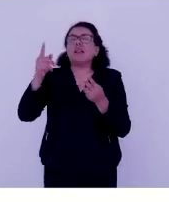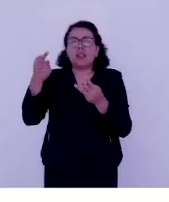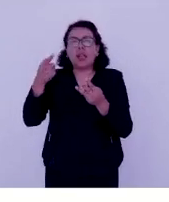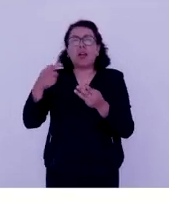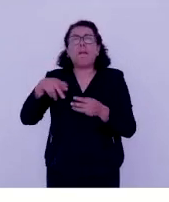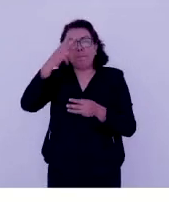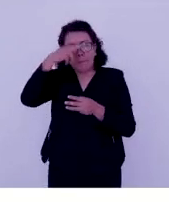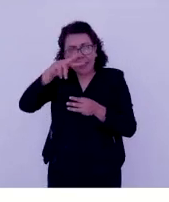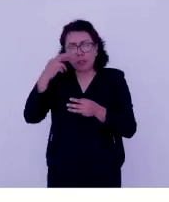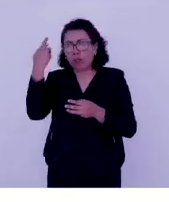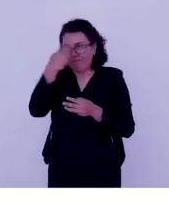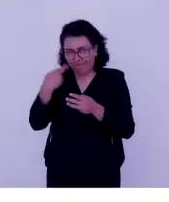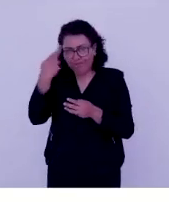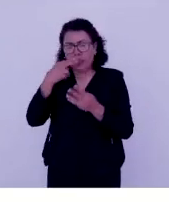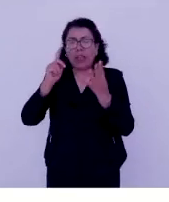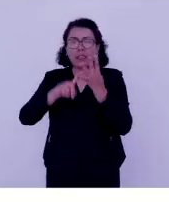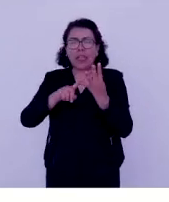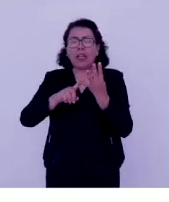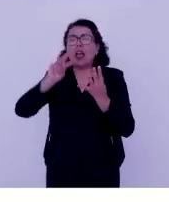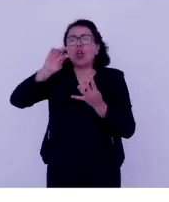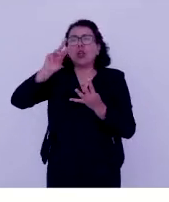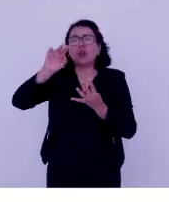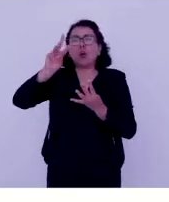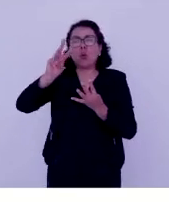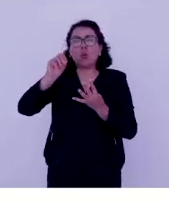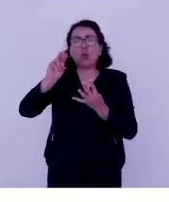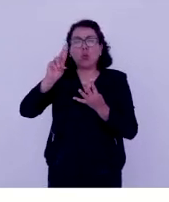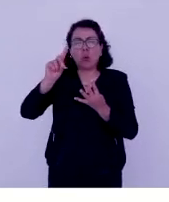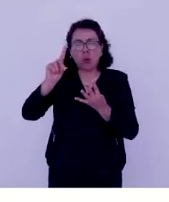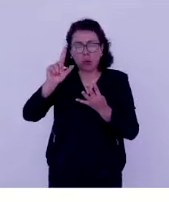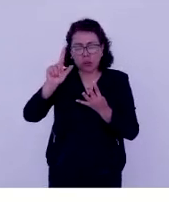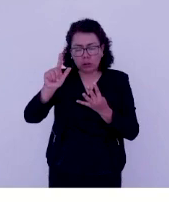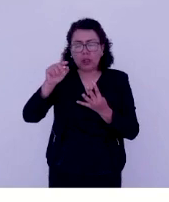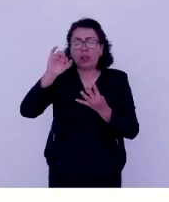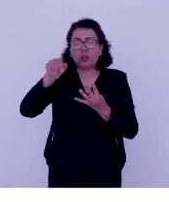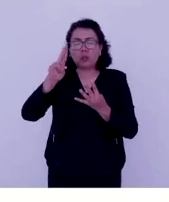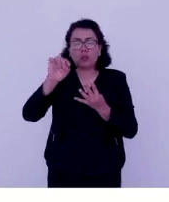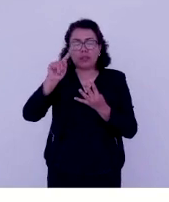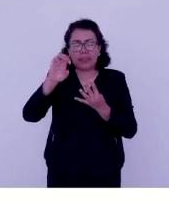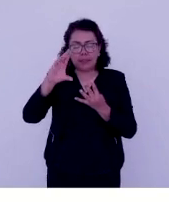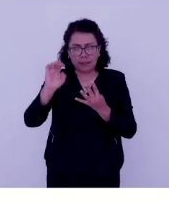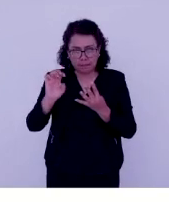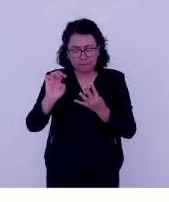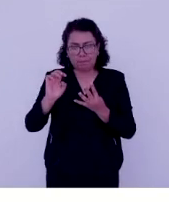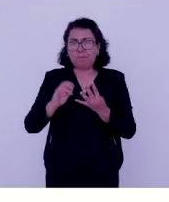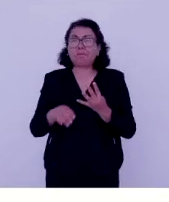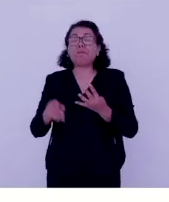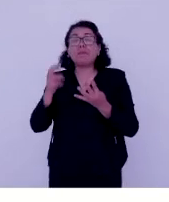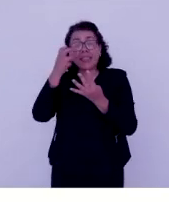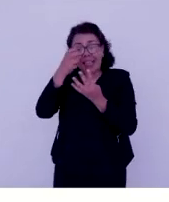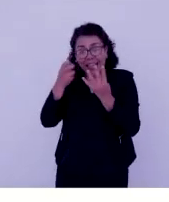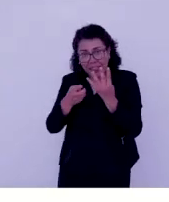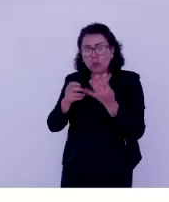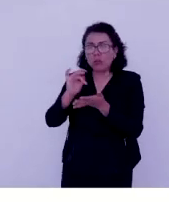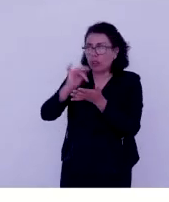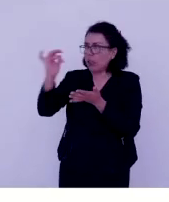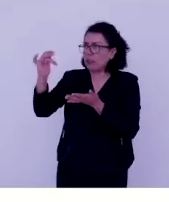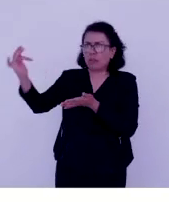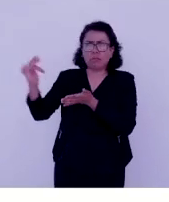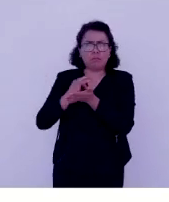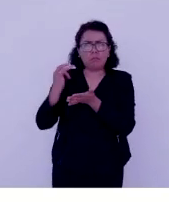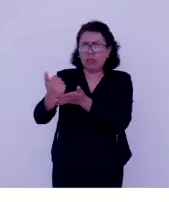Justice project en otro rubro agco al Foro de abogados el continuar colaborando con